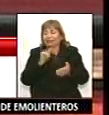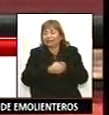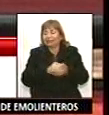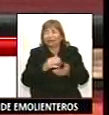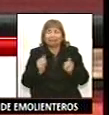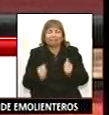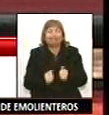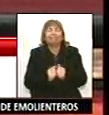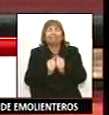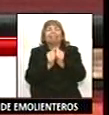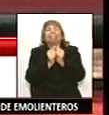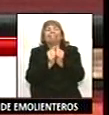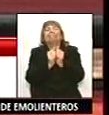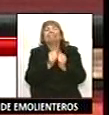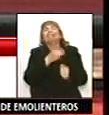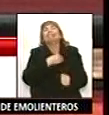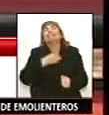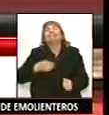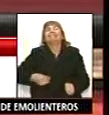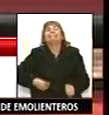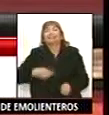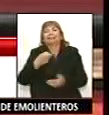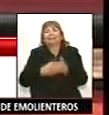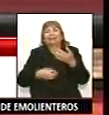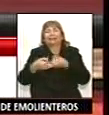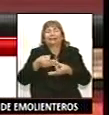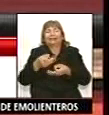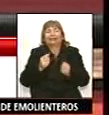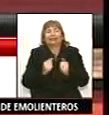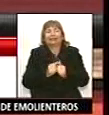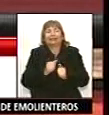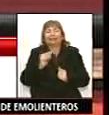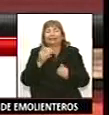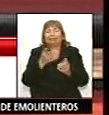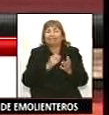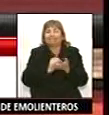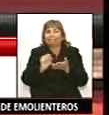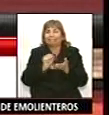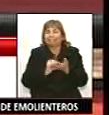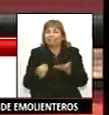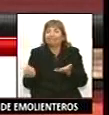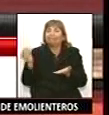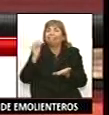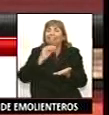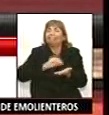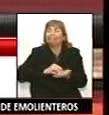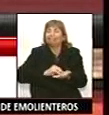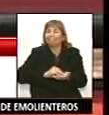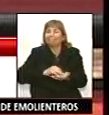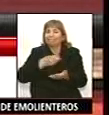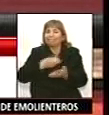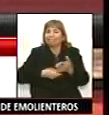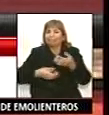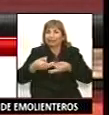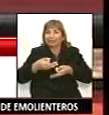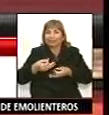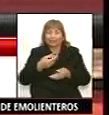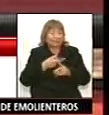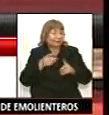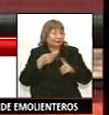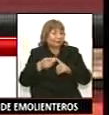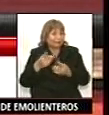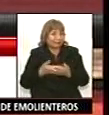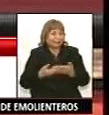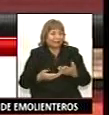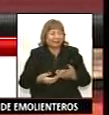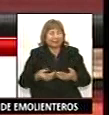del Ministerio de Economía y Finanzas, el diseño e implementación del programa presupuestal multisectorial